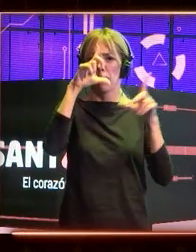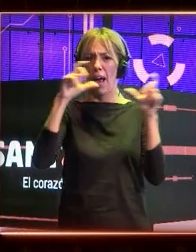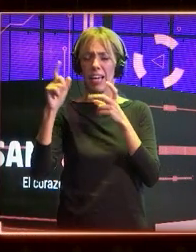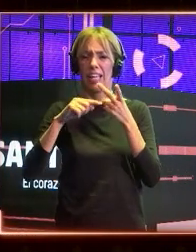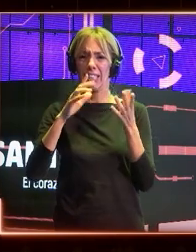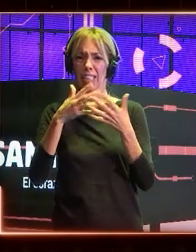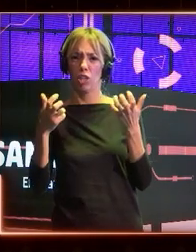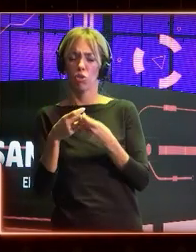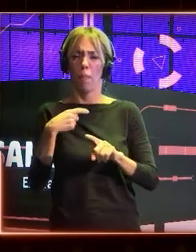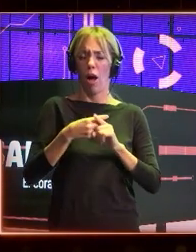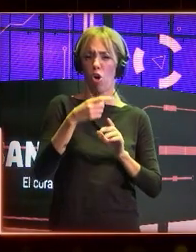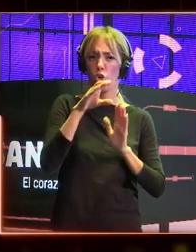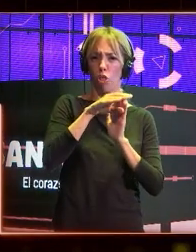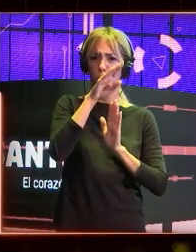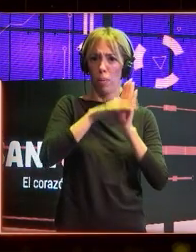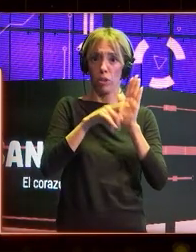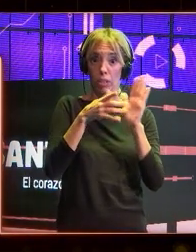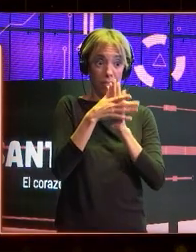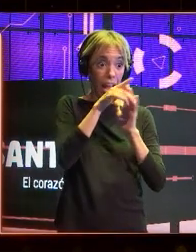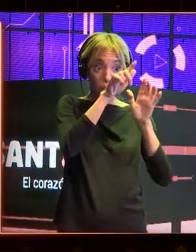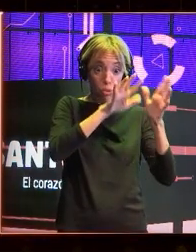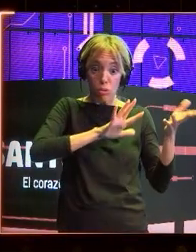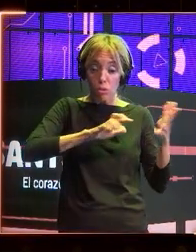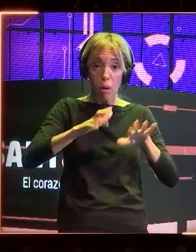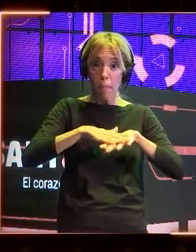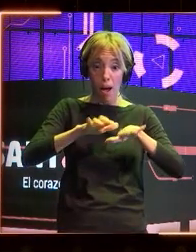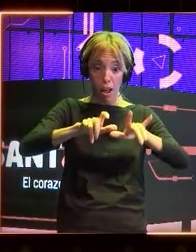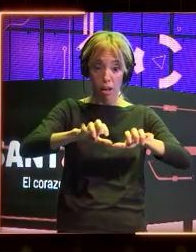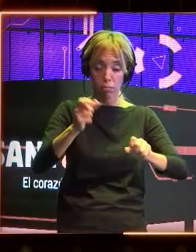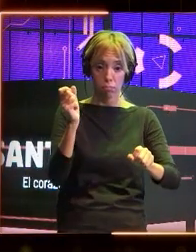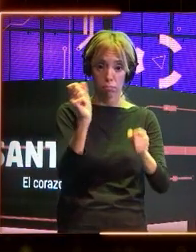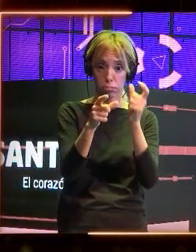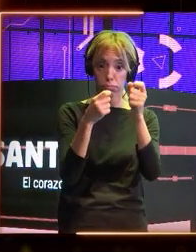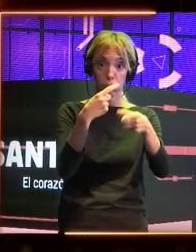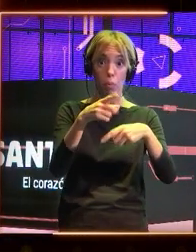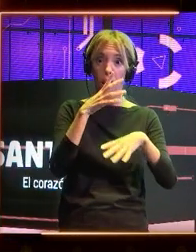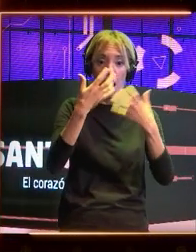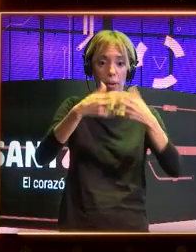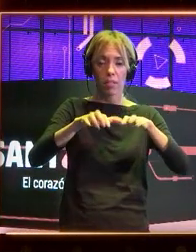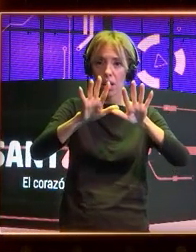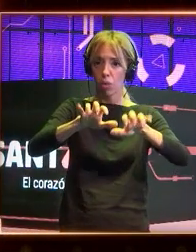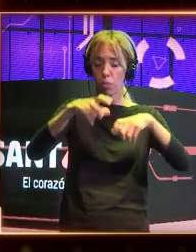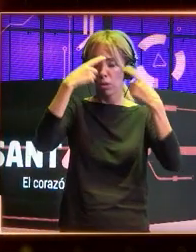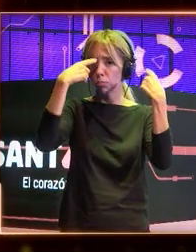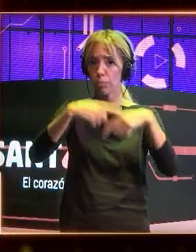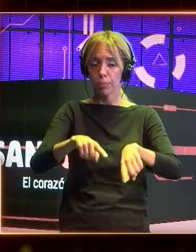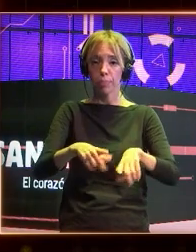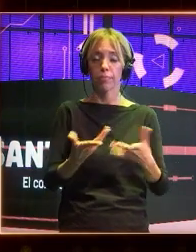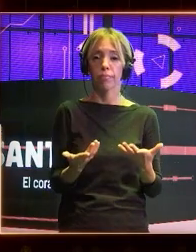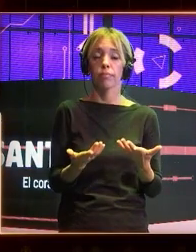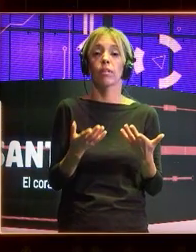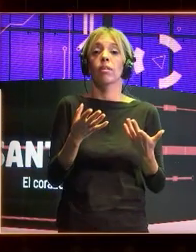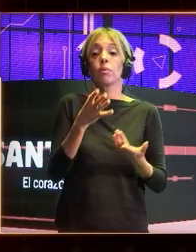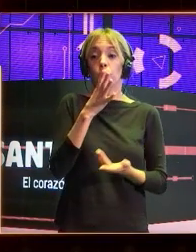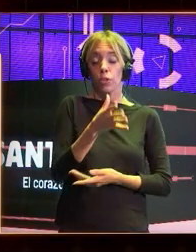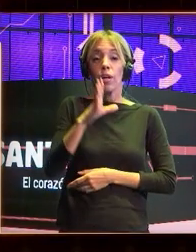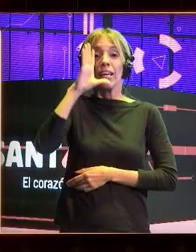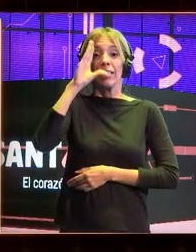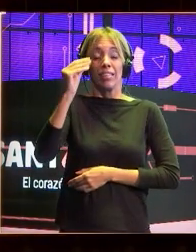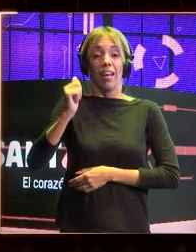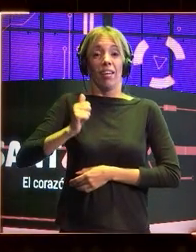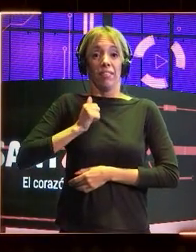códigos de programación que es la materia prima para nutrir a estos algoritmos que aprenden automáticamente de ellos por eso la ía está